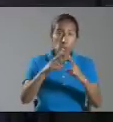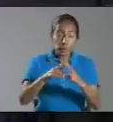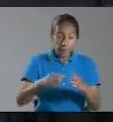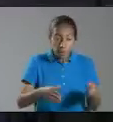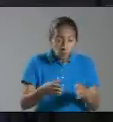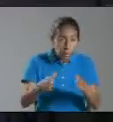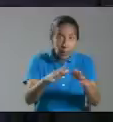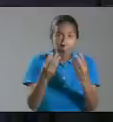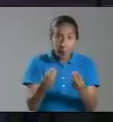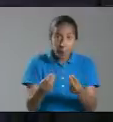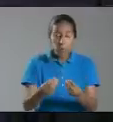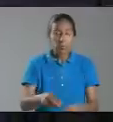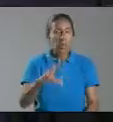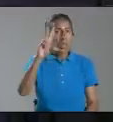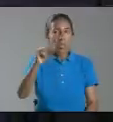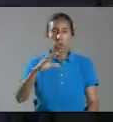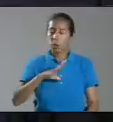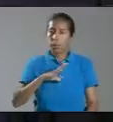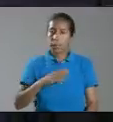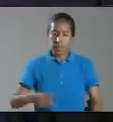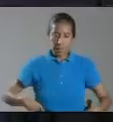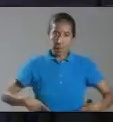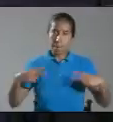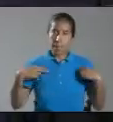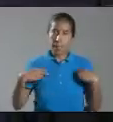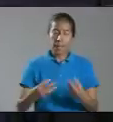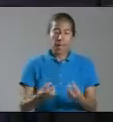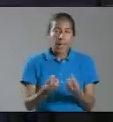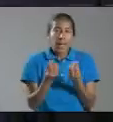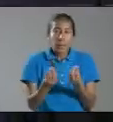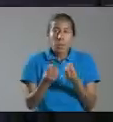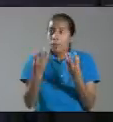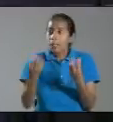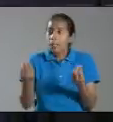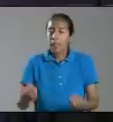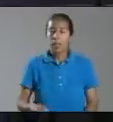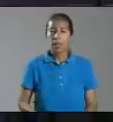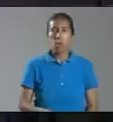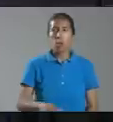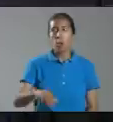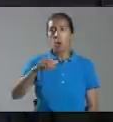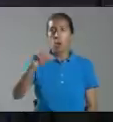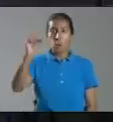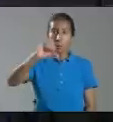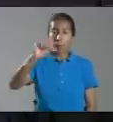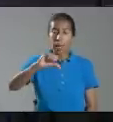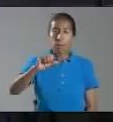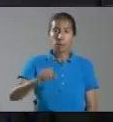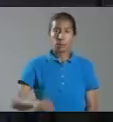y a veces los paganos parecen más cristianos que ellos.